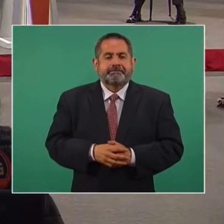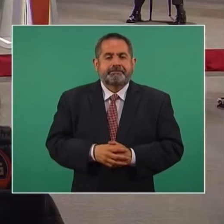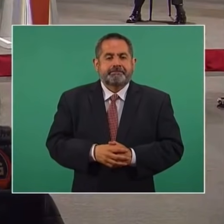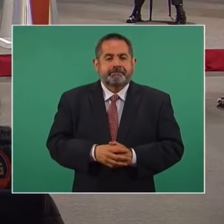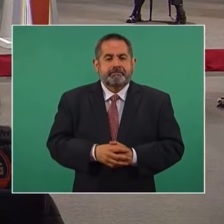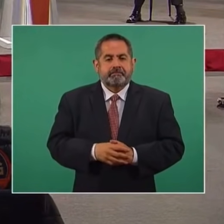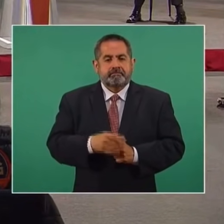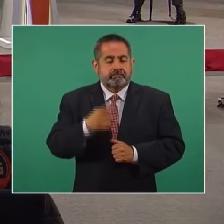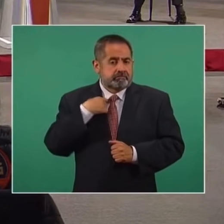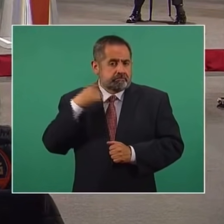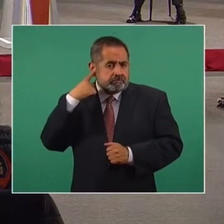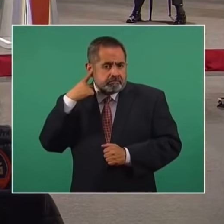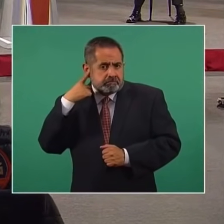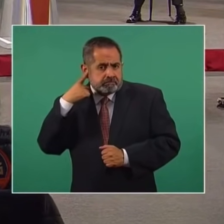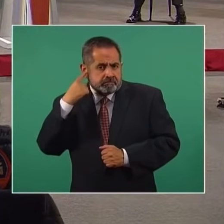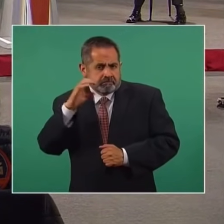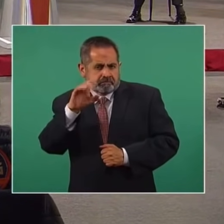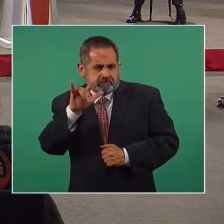¿Nos escuchas, Claudia?